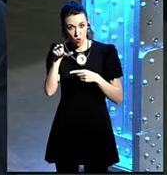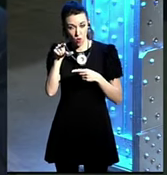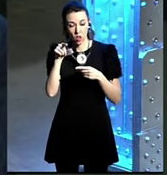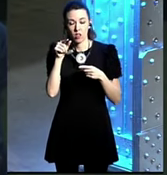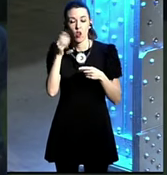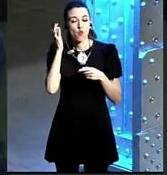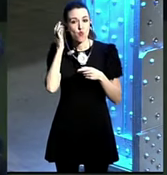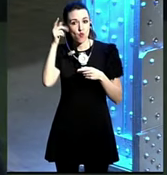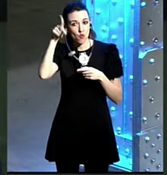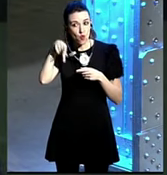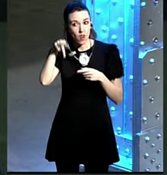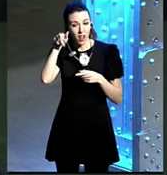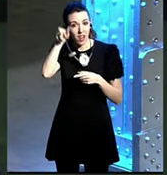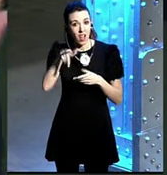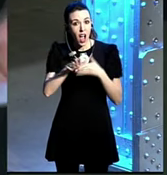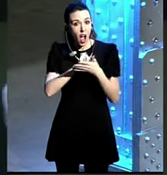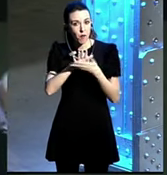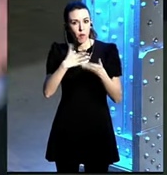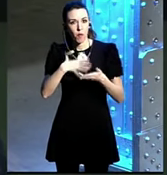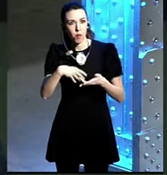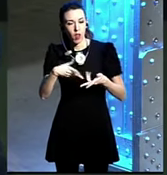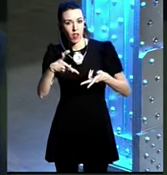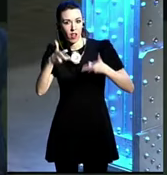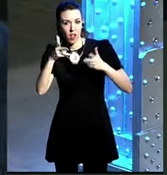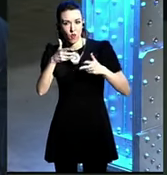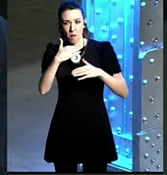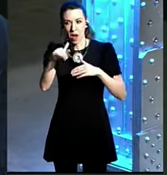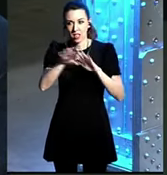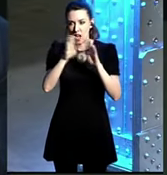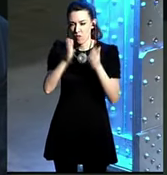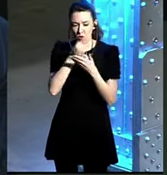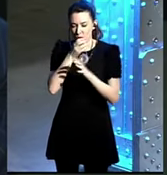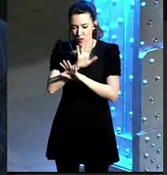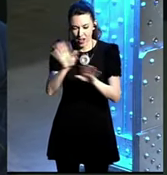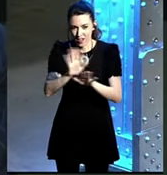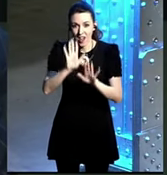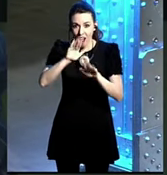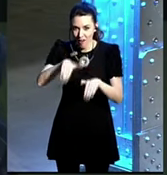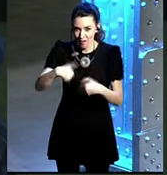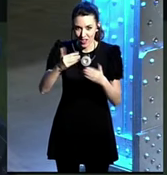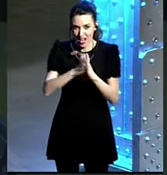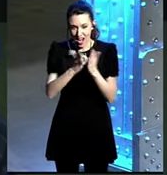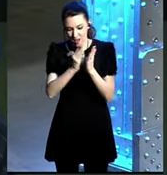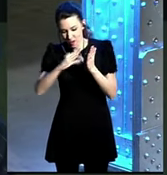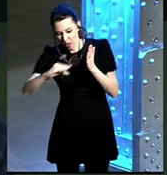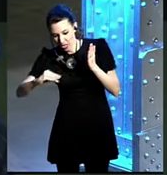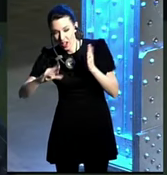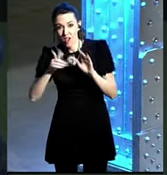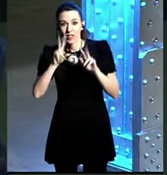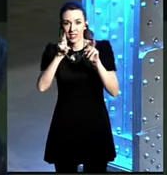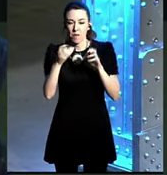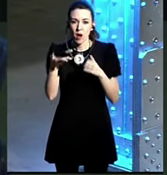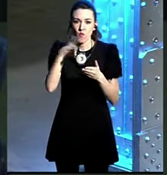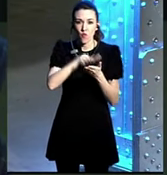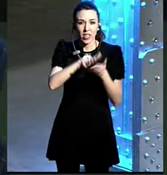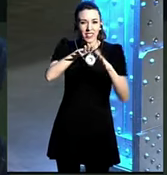hecho es la que hablaba de poder tolerar la maldad que existe en el mundo, pero bueno, esto es al final del libro y lo de la muerte